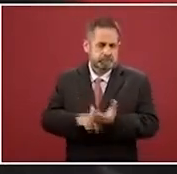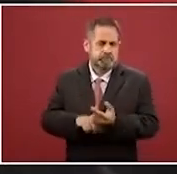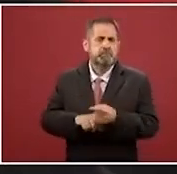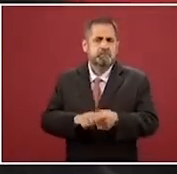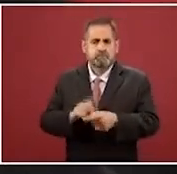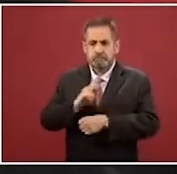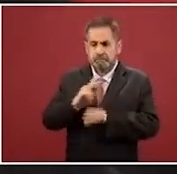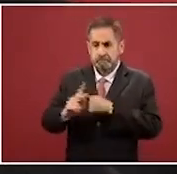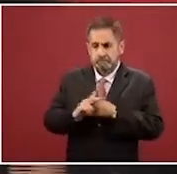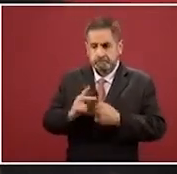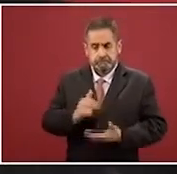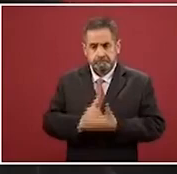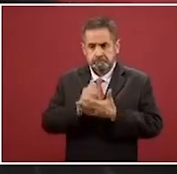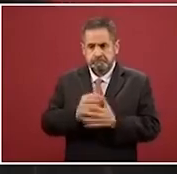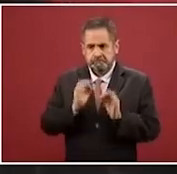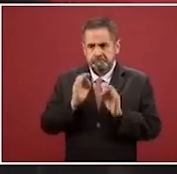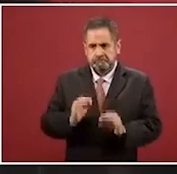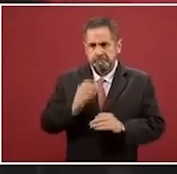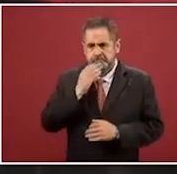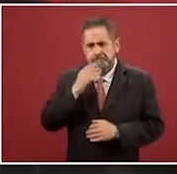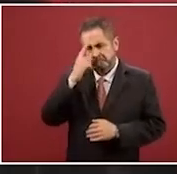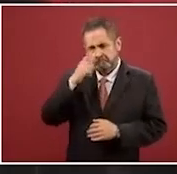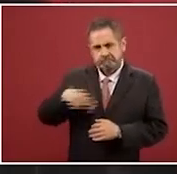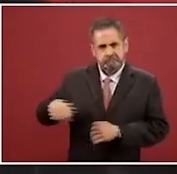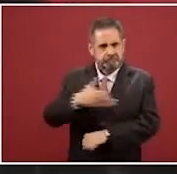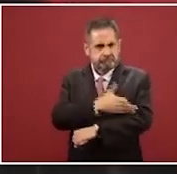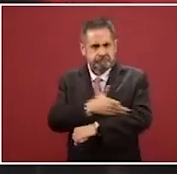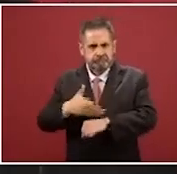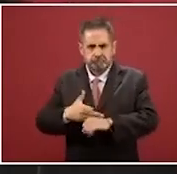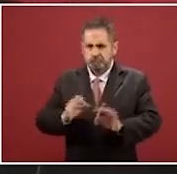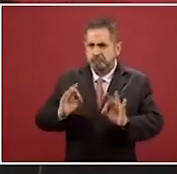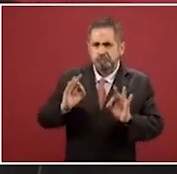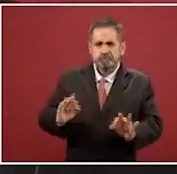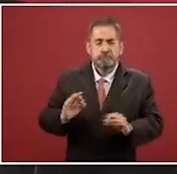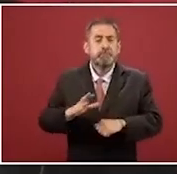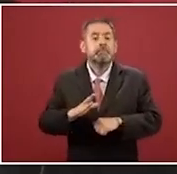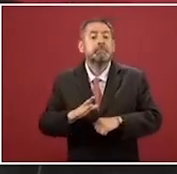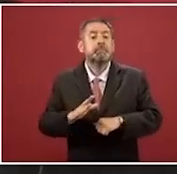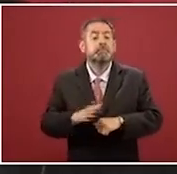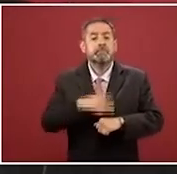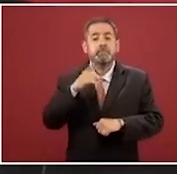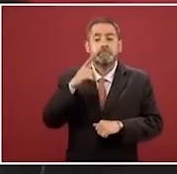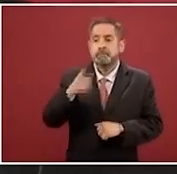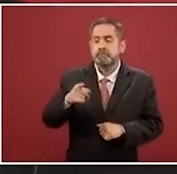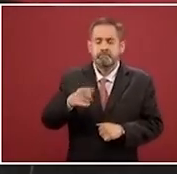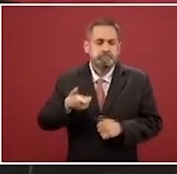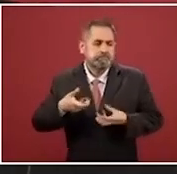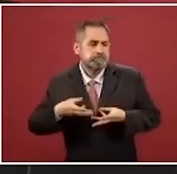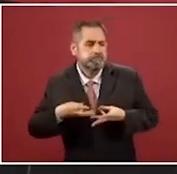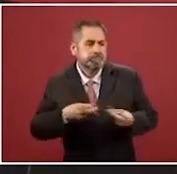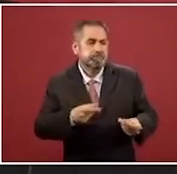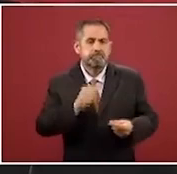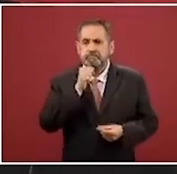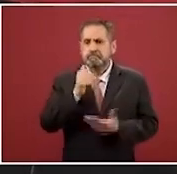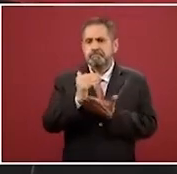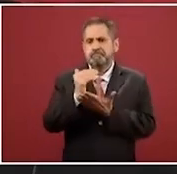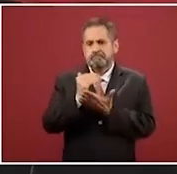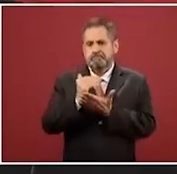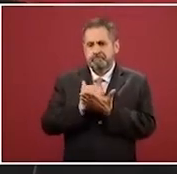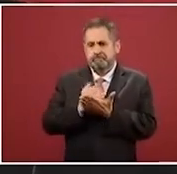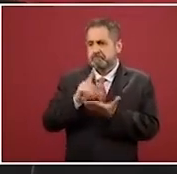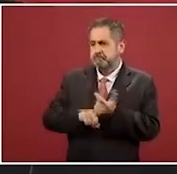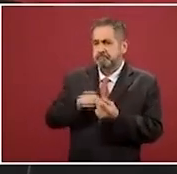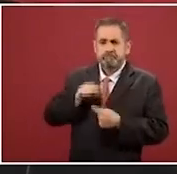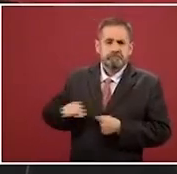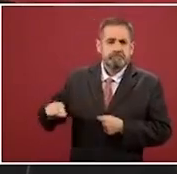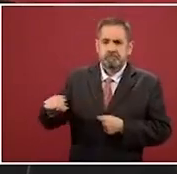a todo el país de manera completa, no solo a las familias, porque tiene incidencia en todo el quehacer económico y tiene